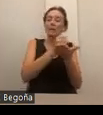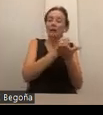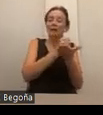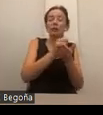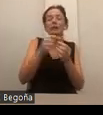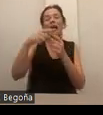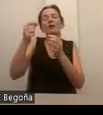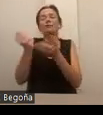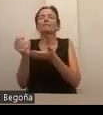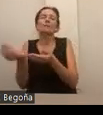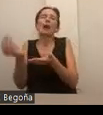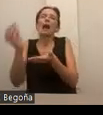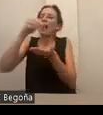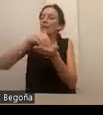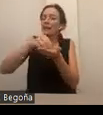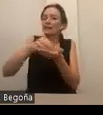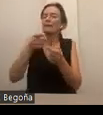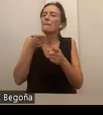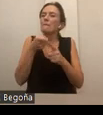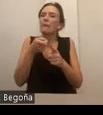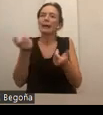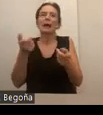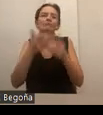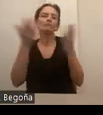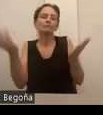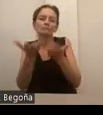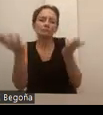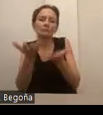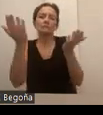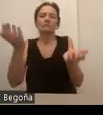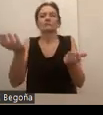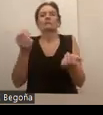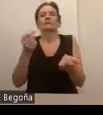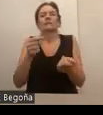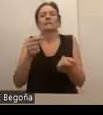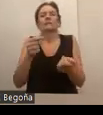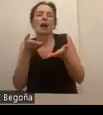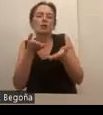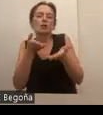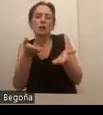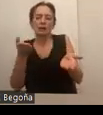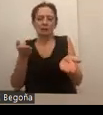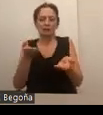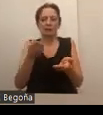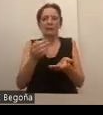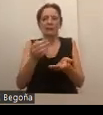facilita que no aparezcan complicaciones o potencia, en algunos de los estudios, potencia el efecto de este